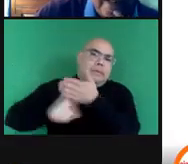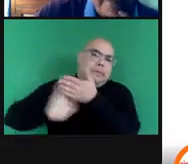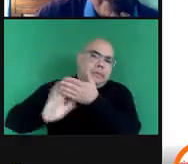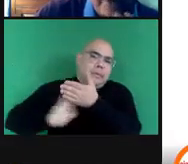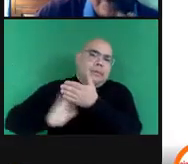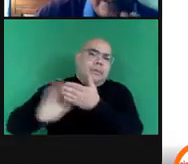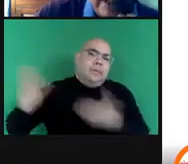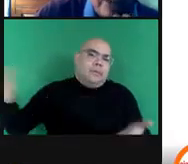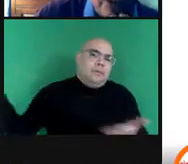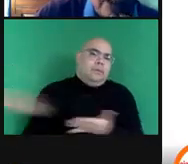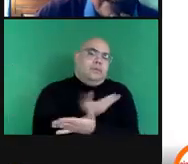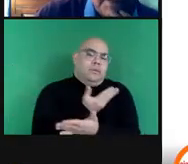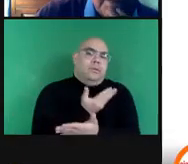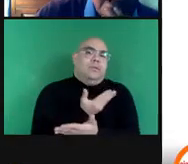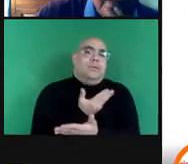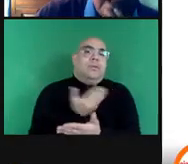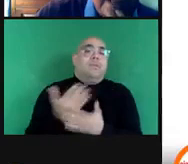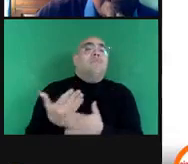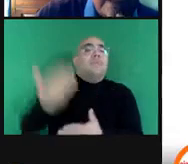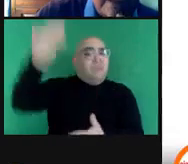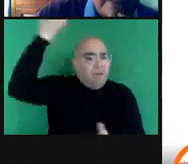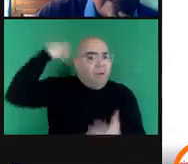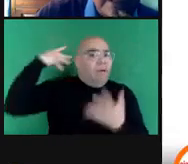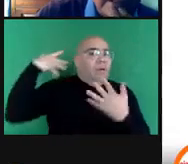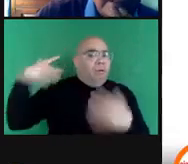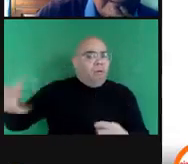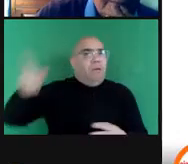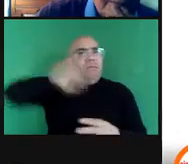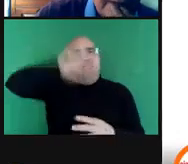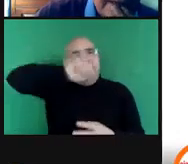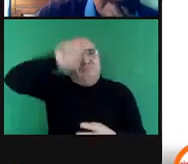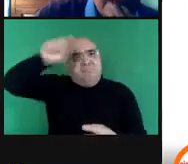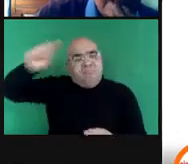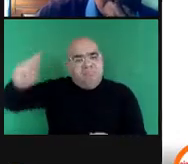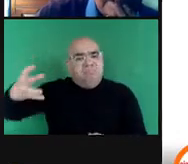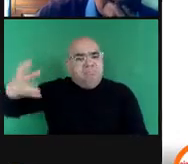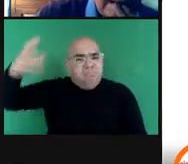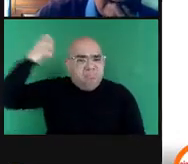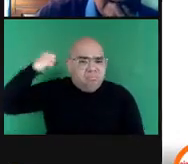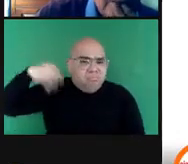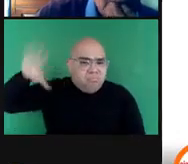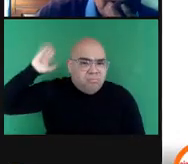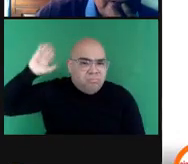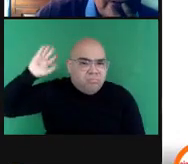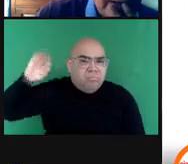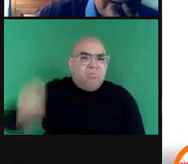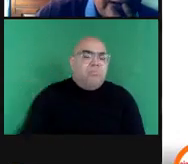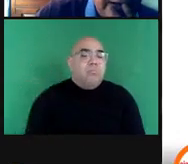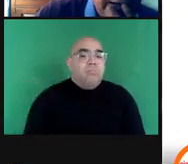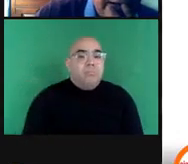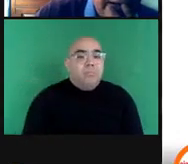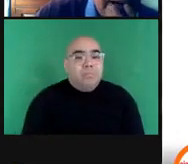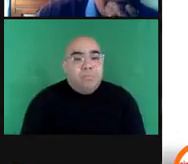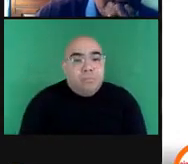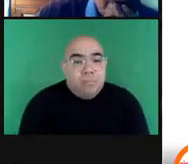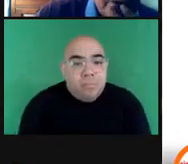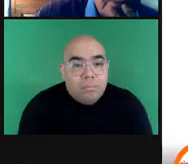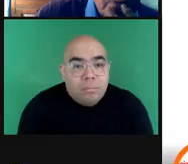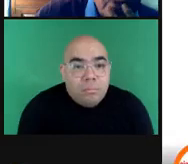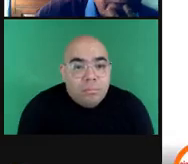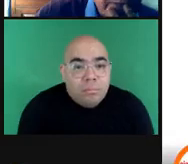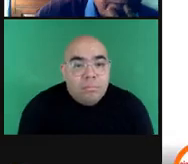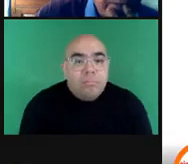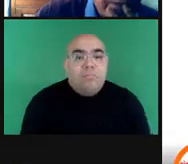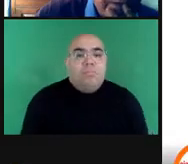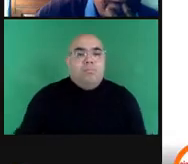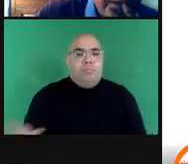ser retirado de ahí, pero desde mucho antes fue vandalizado varias veces. Aquí está el monumento a Américo